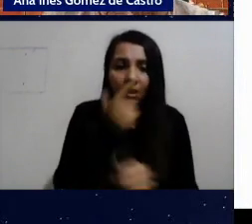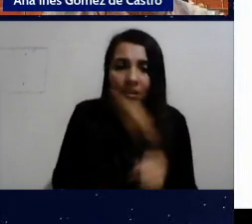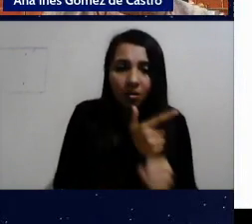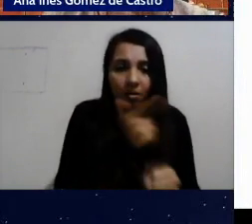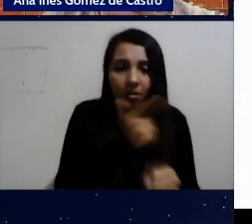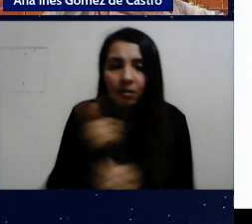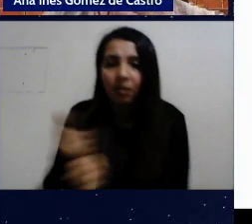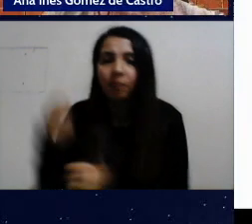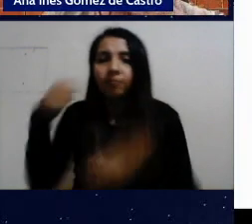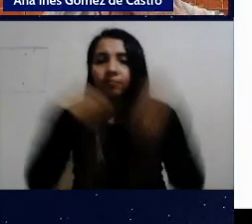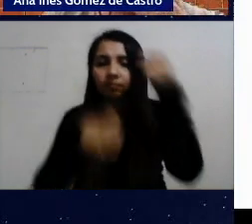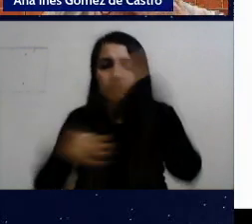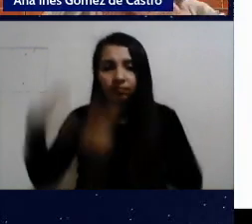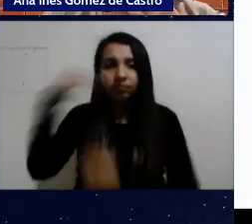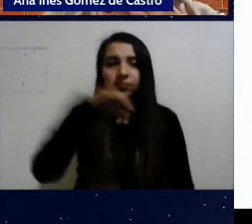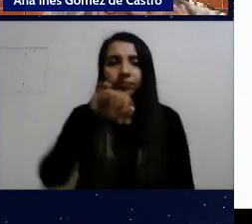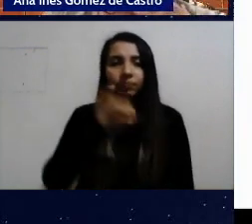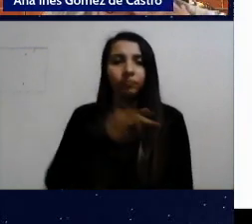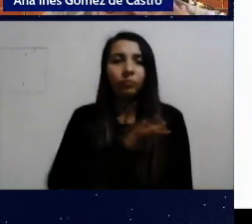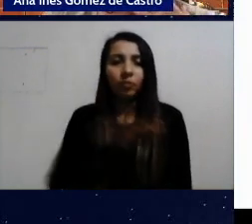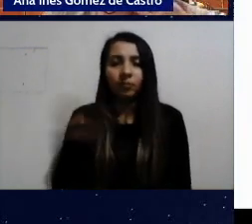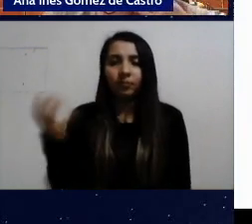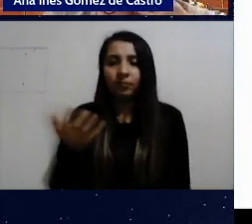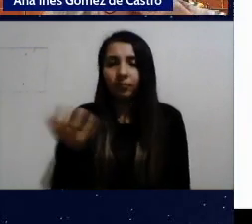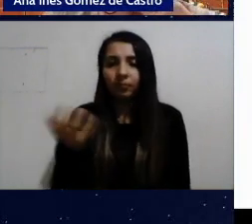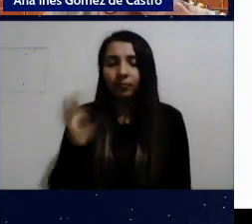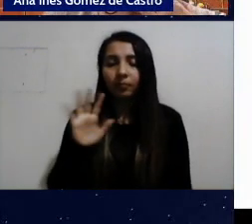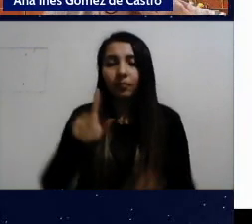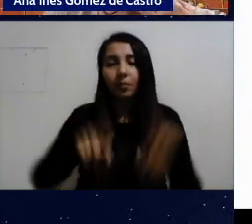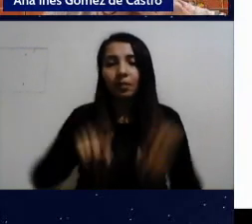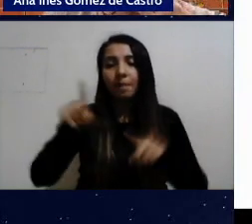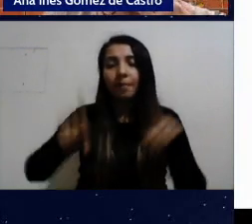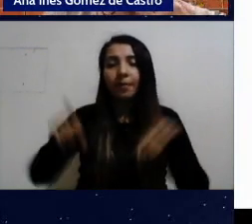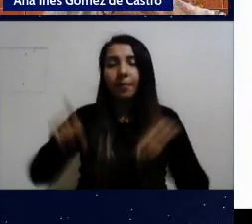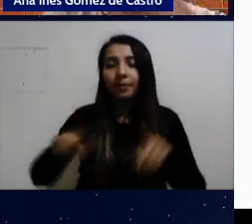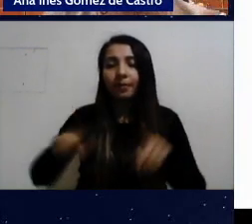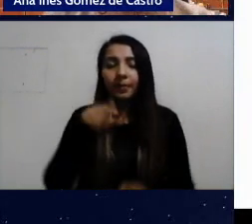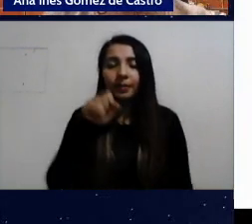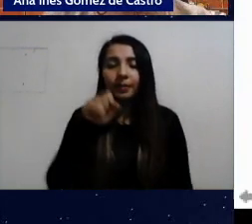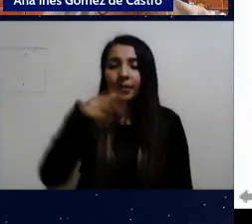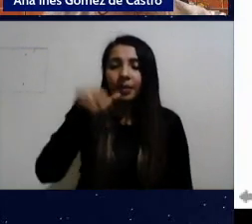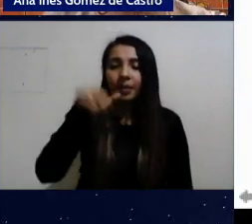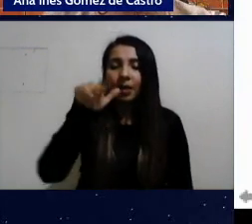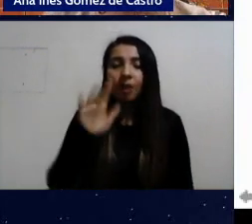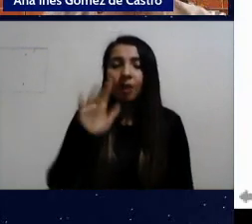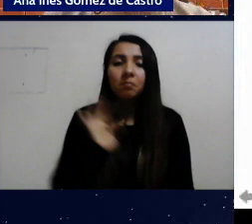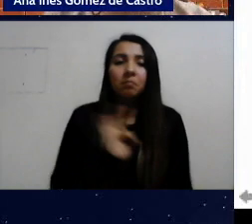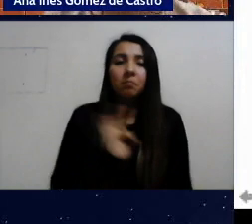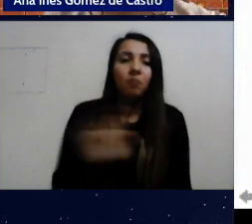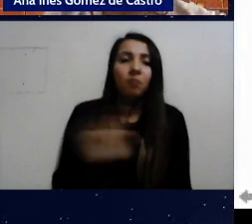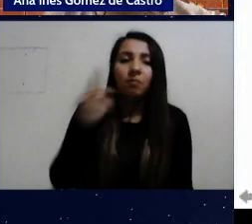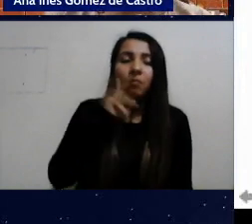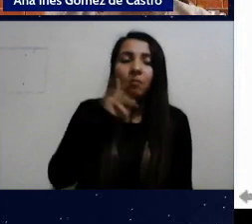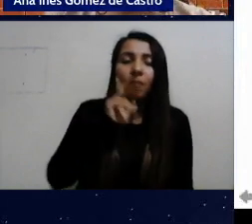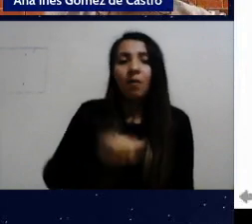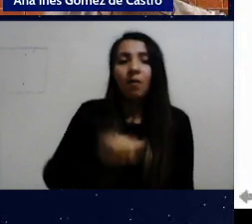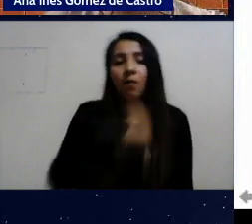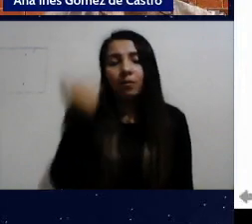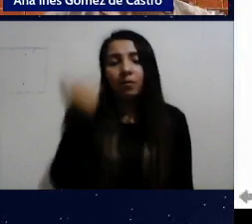Y esta señal es detectable y se puede analizar y dependiendo de la intensidad de esta señal, pues podemos